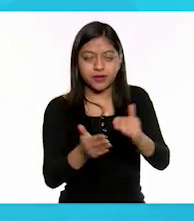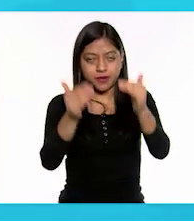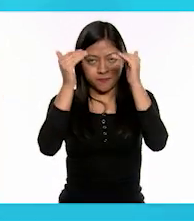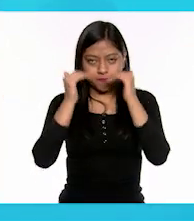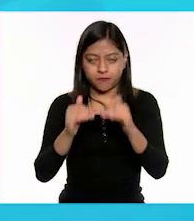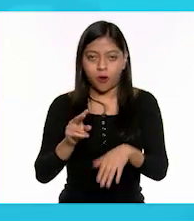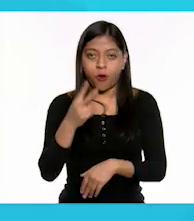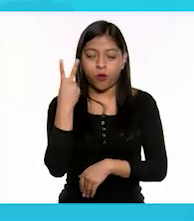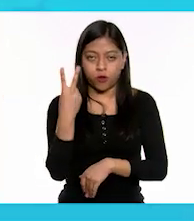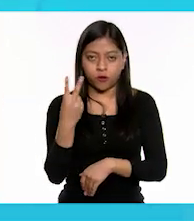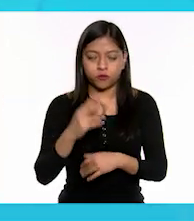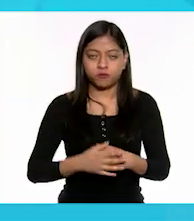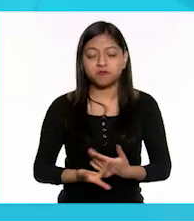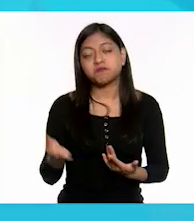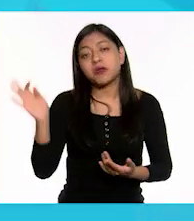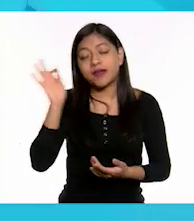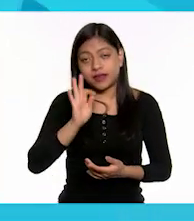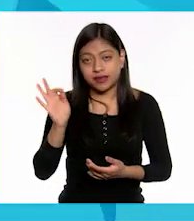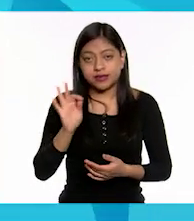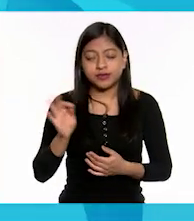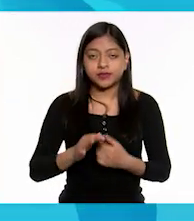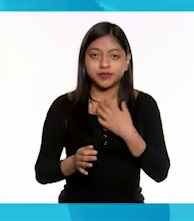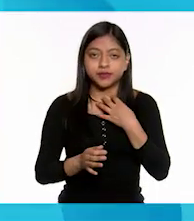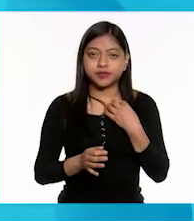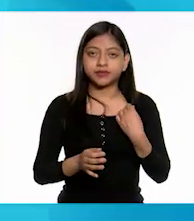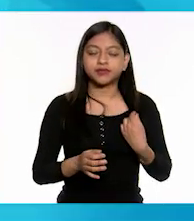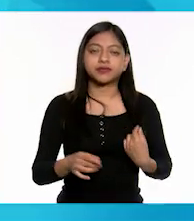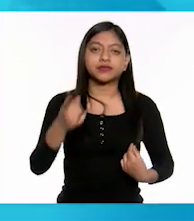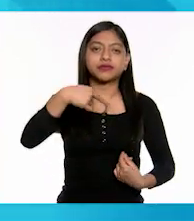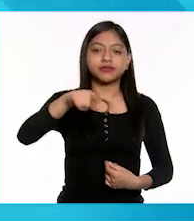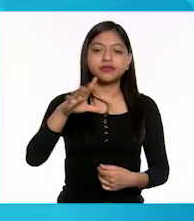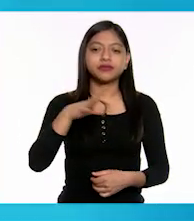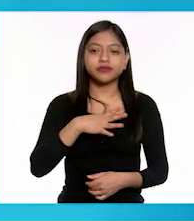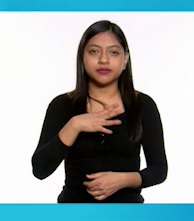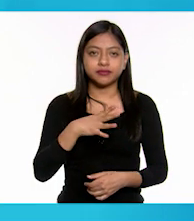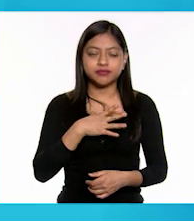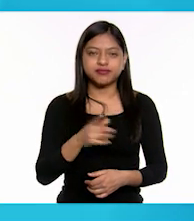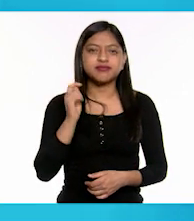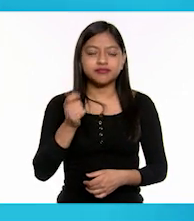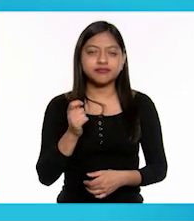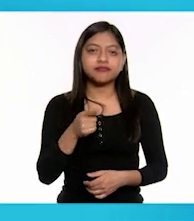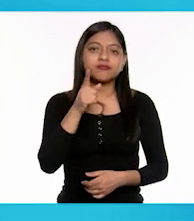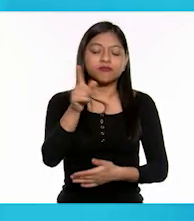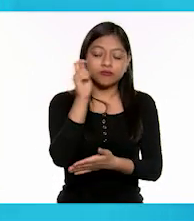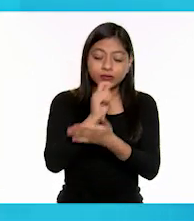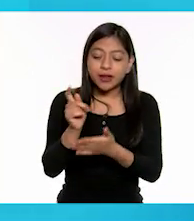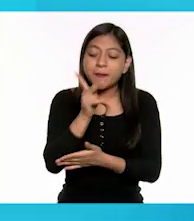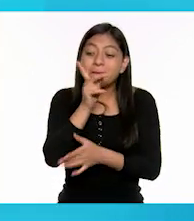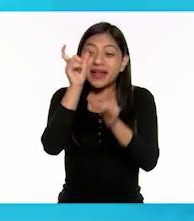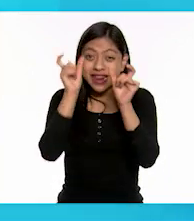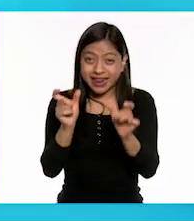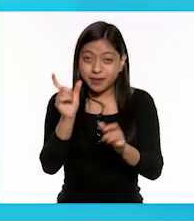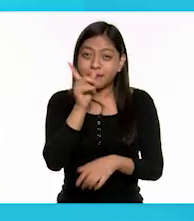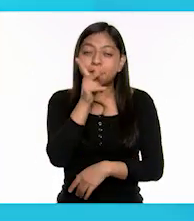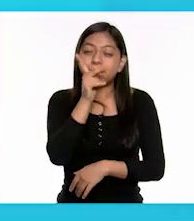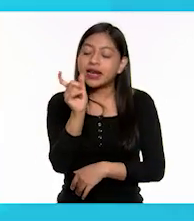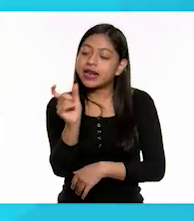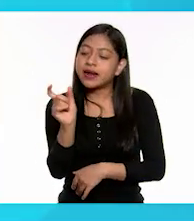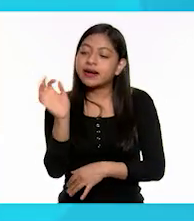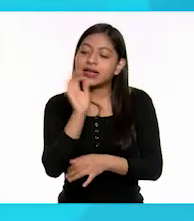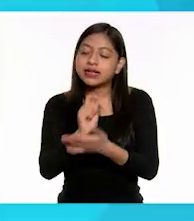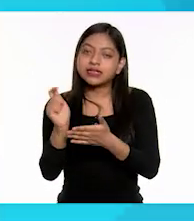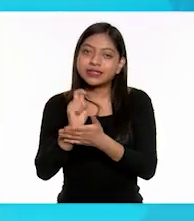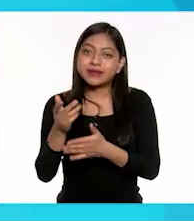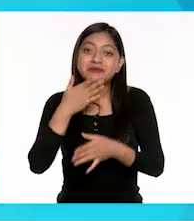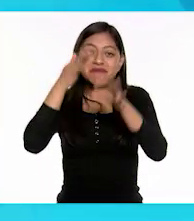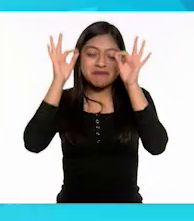dos posiblemente tengamos tengan las niñas y los niños algún error ortográfico ya sea de separación de